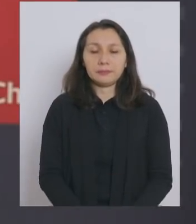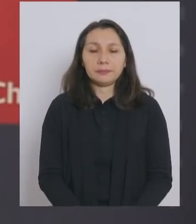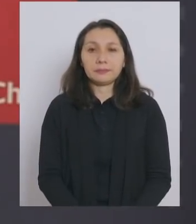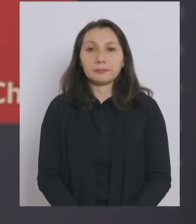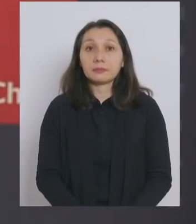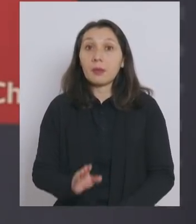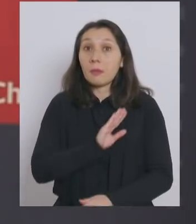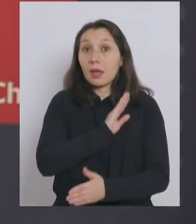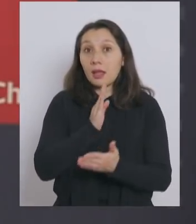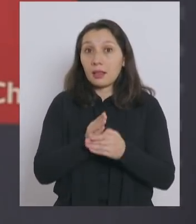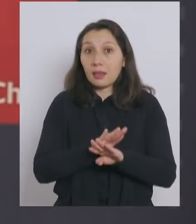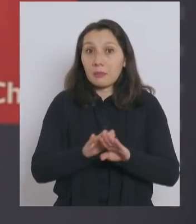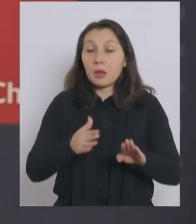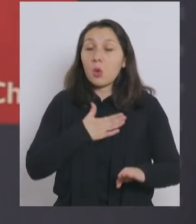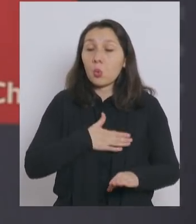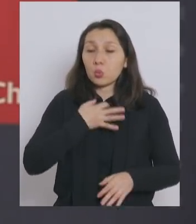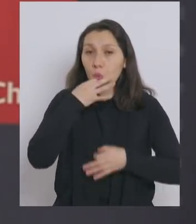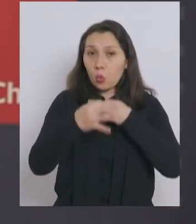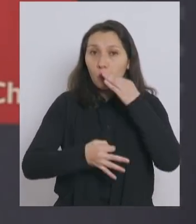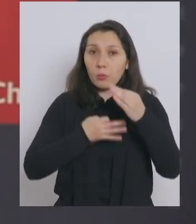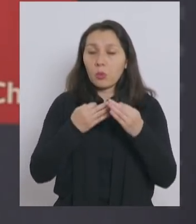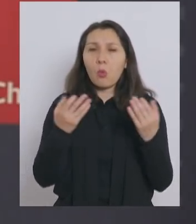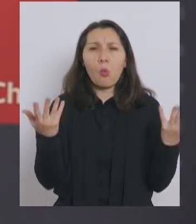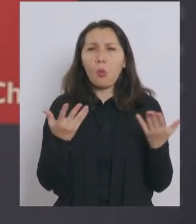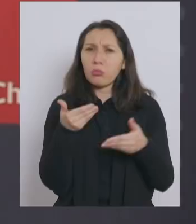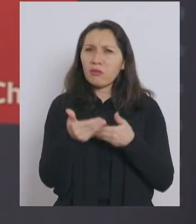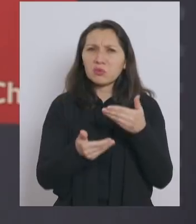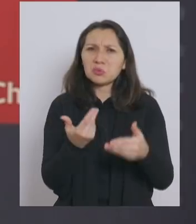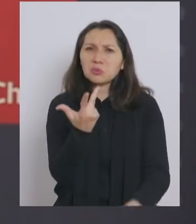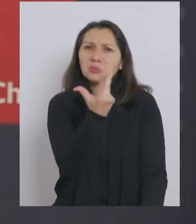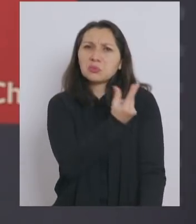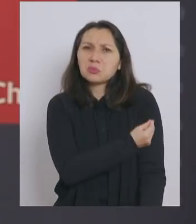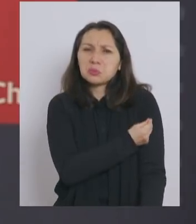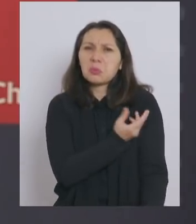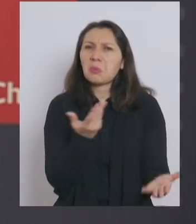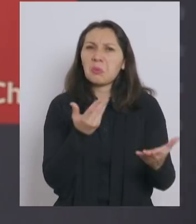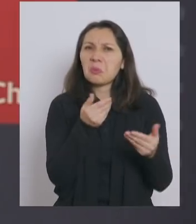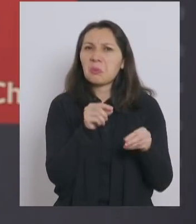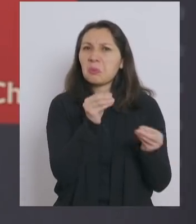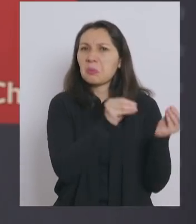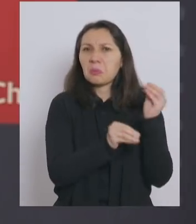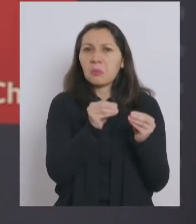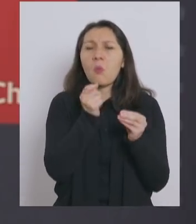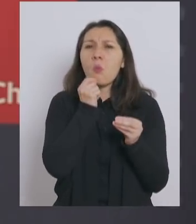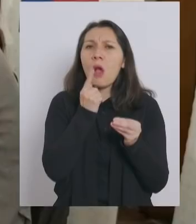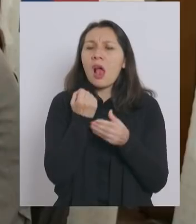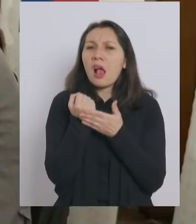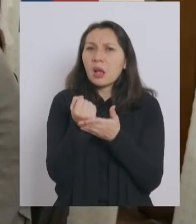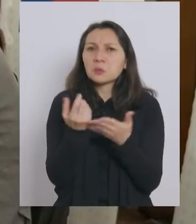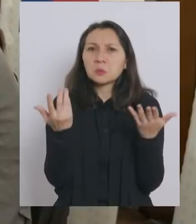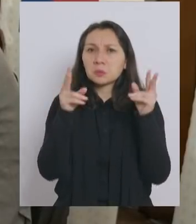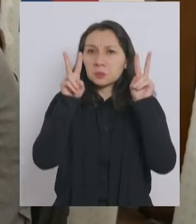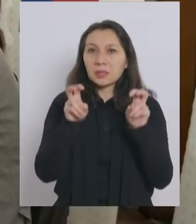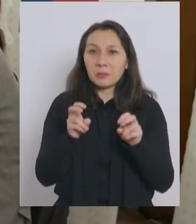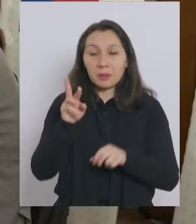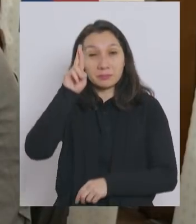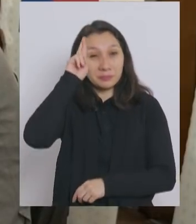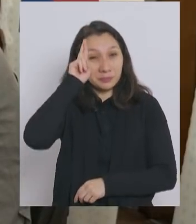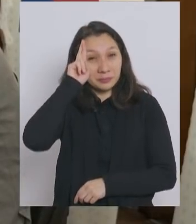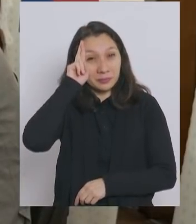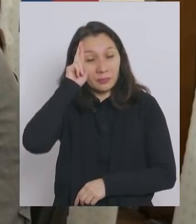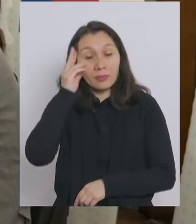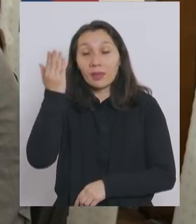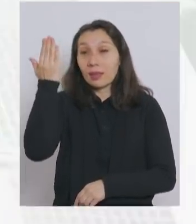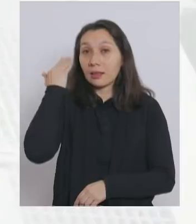Ya para ir terminando, me gustaría comentarle un poco de cómo funciona la vacuna y cuál es el mecanismo de acción. Recordemos lo que le